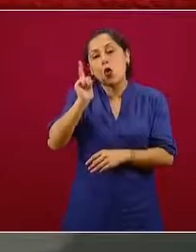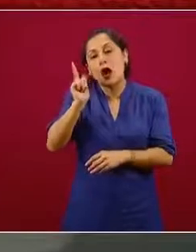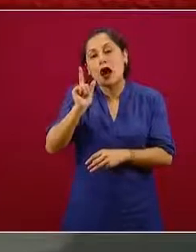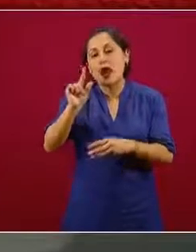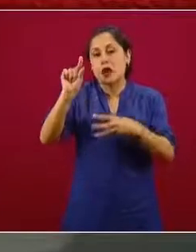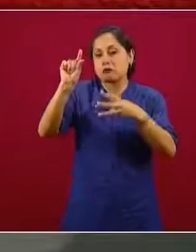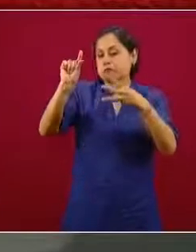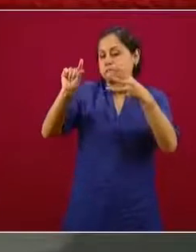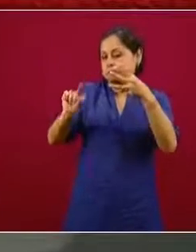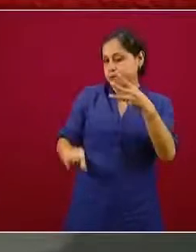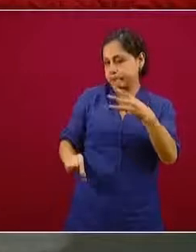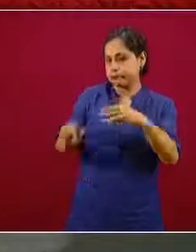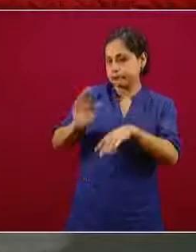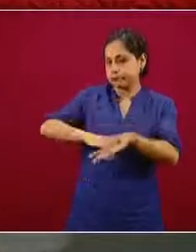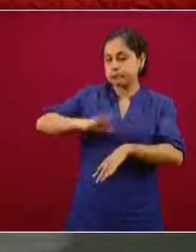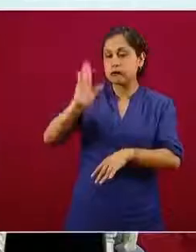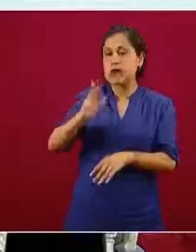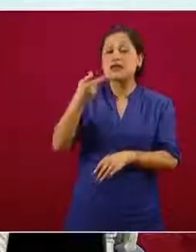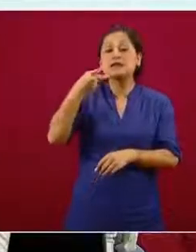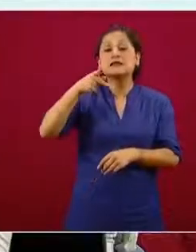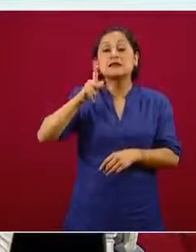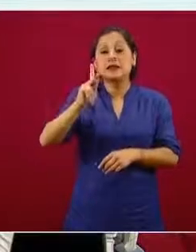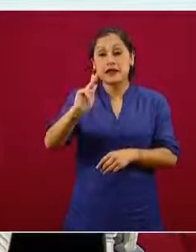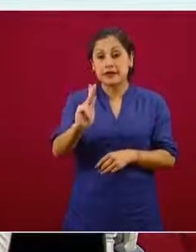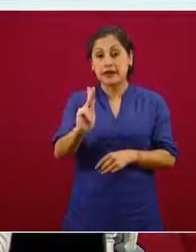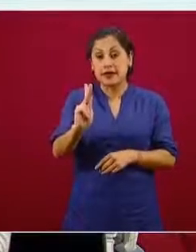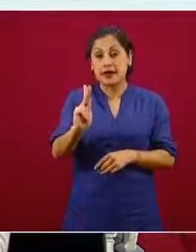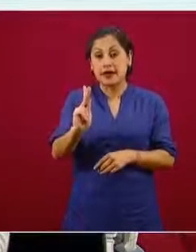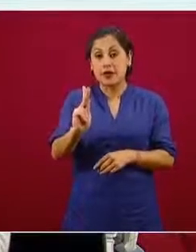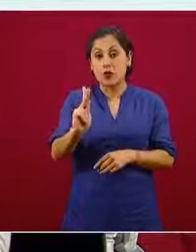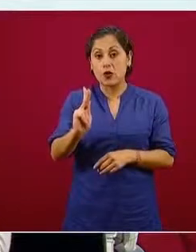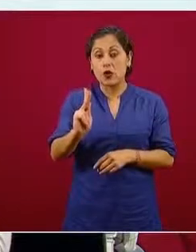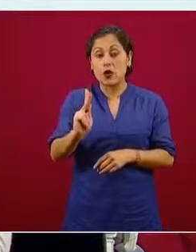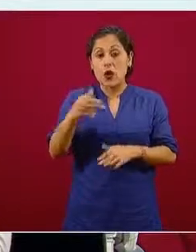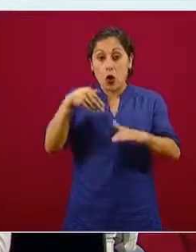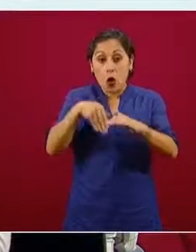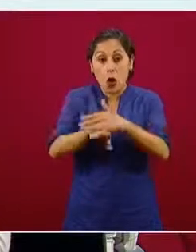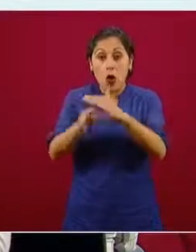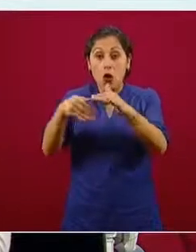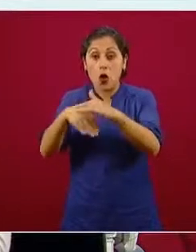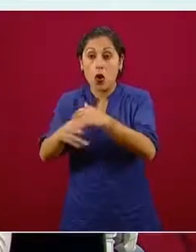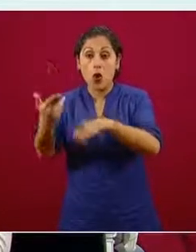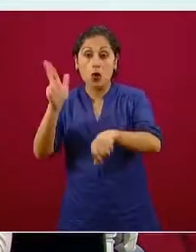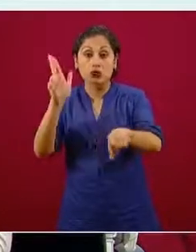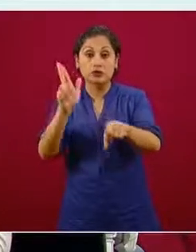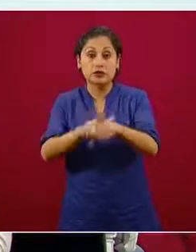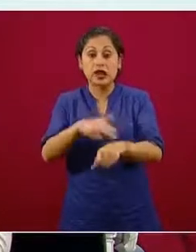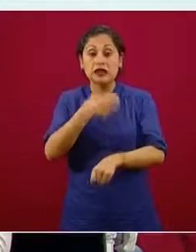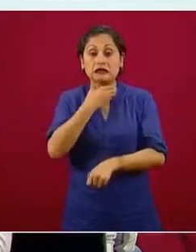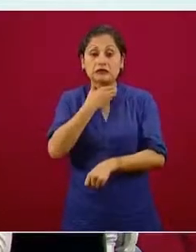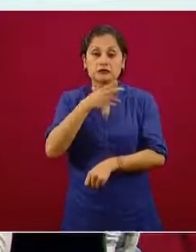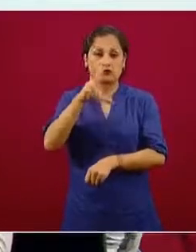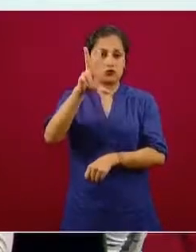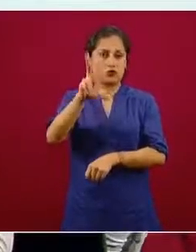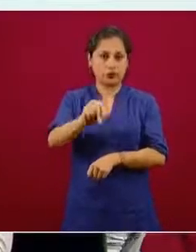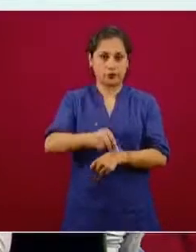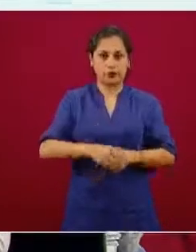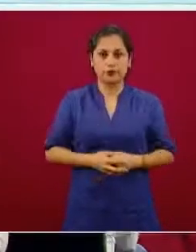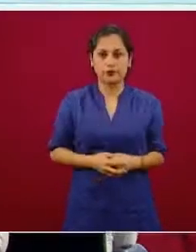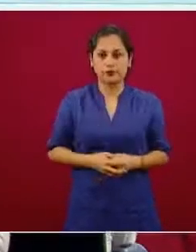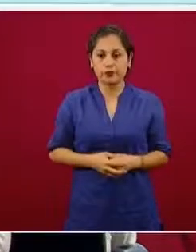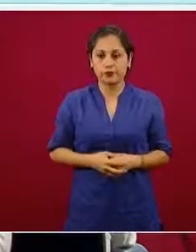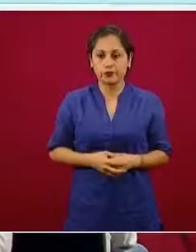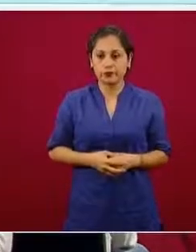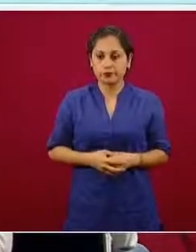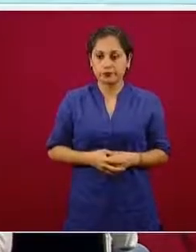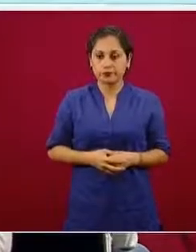definitivamente no rebasando la ocupación disponible o la capacidad de ocupación disponible. La siguiente, por favor. Cambio